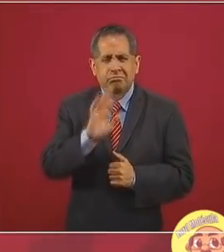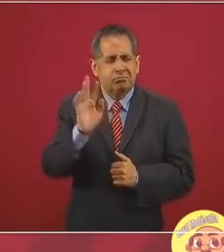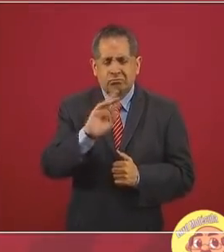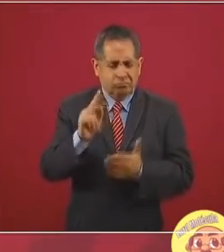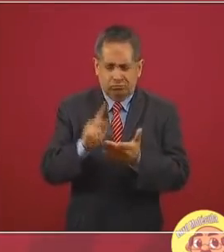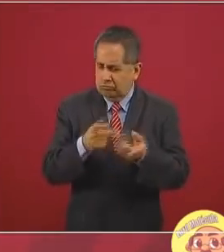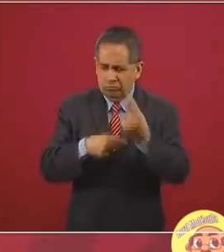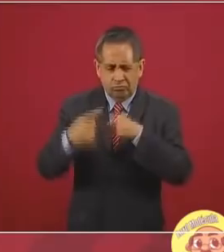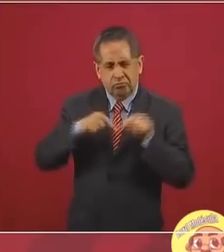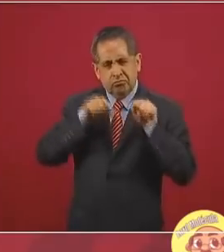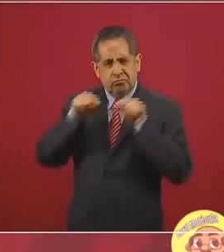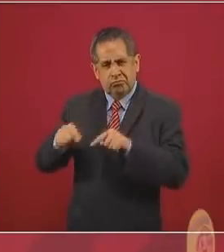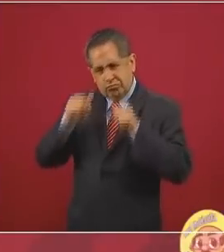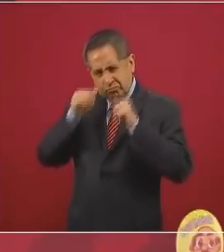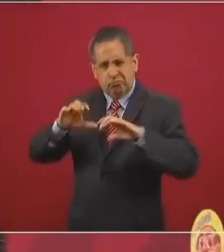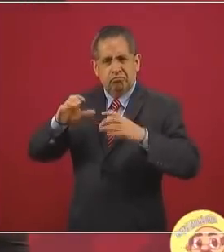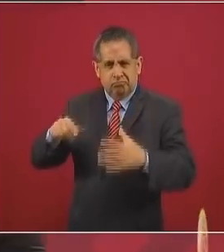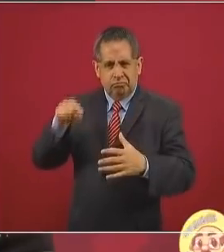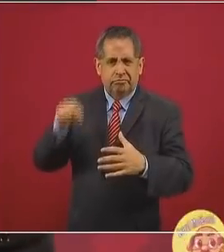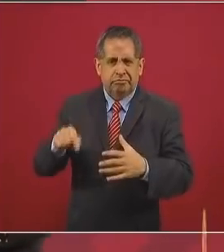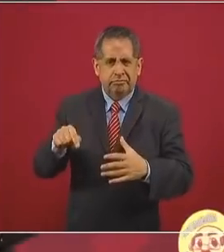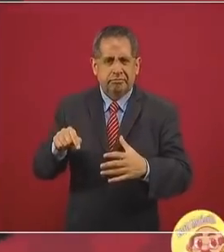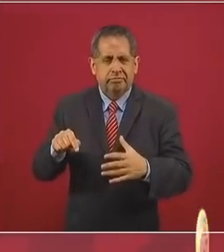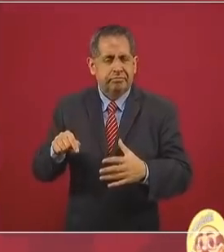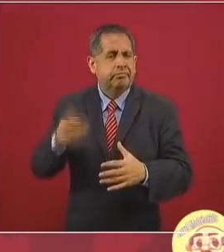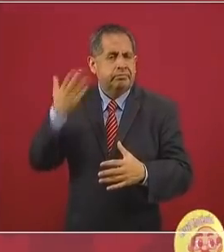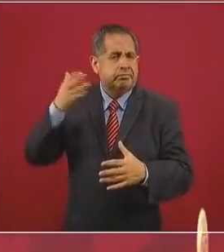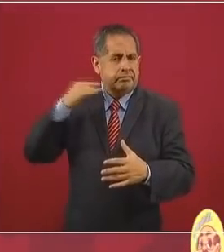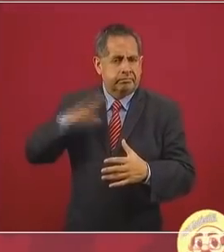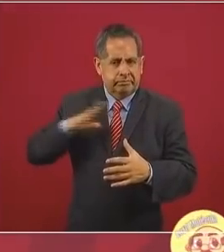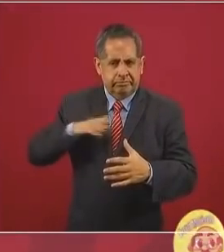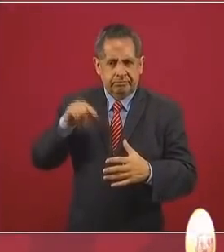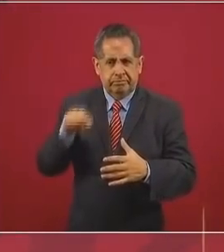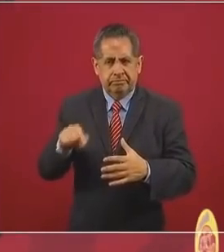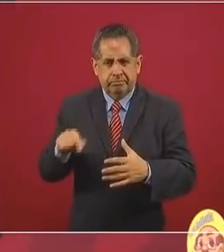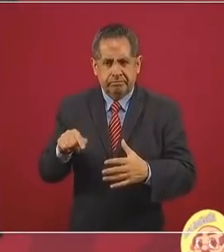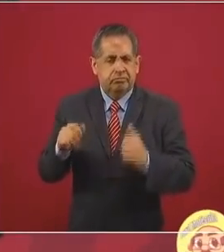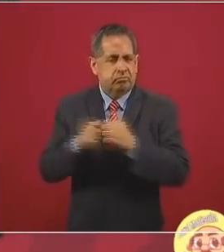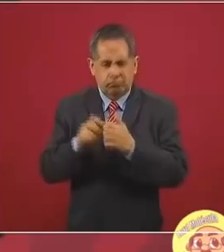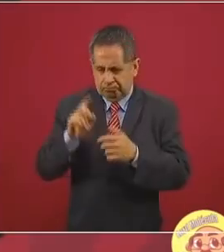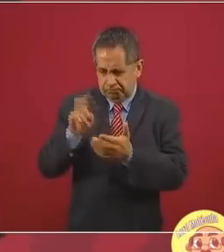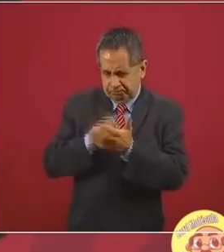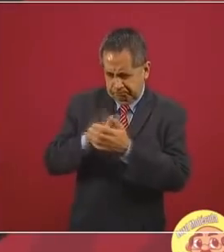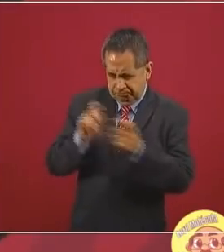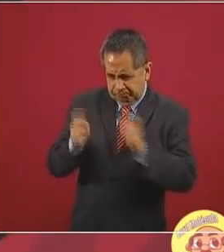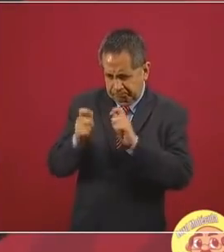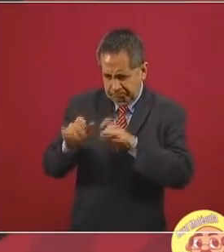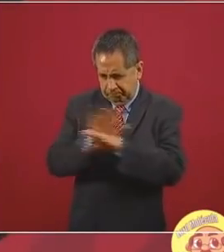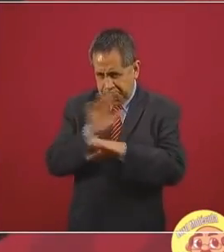regresar a lo que había, con ajustes, desde